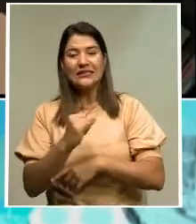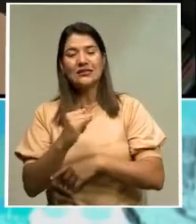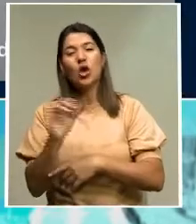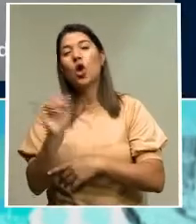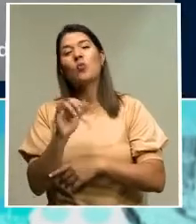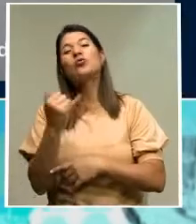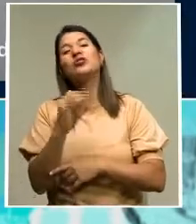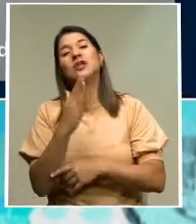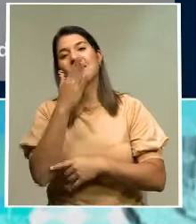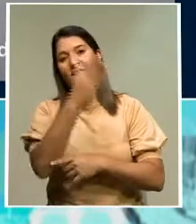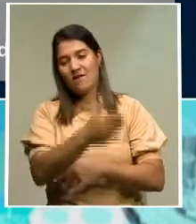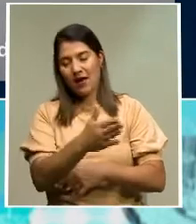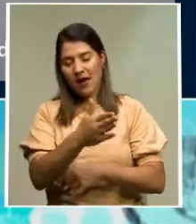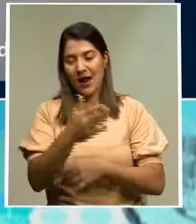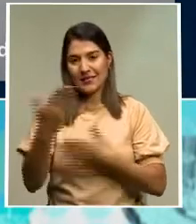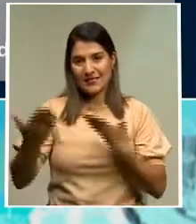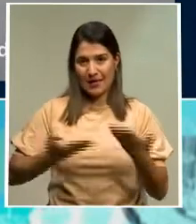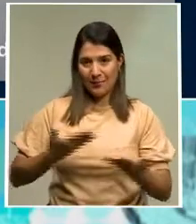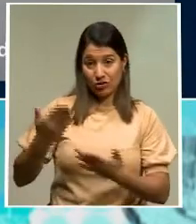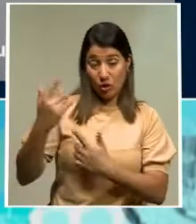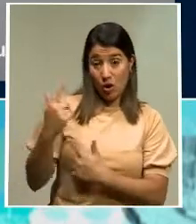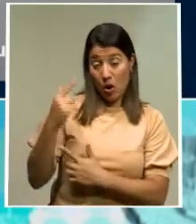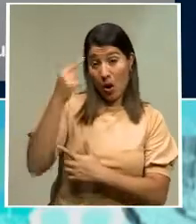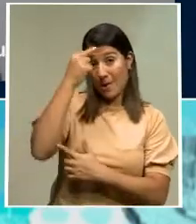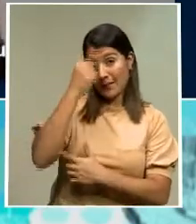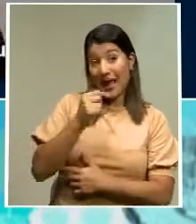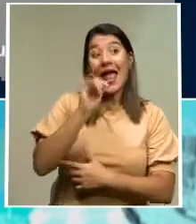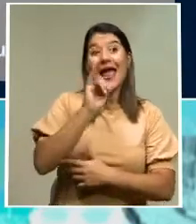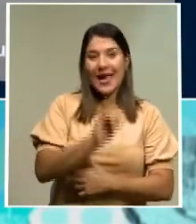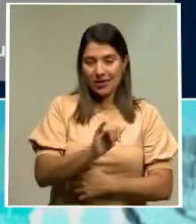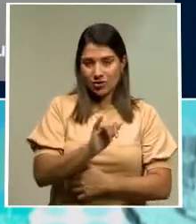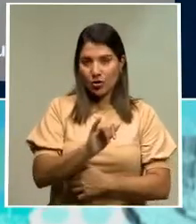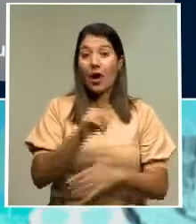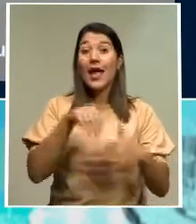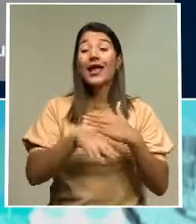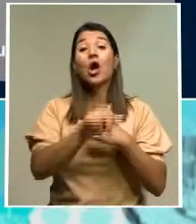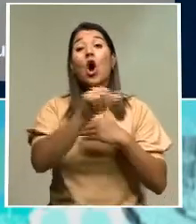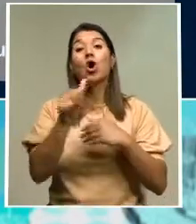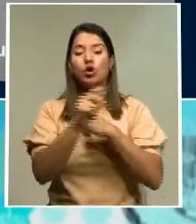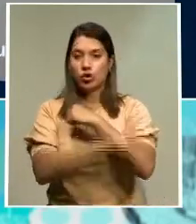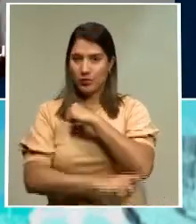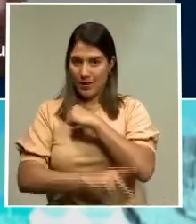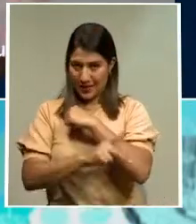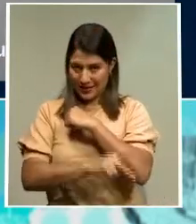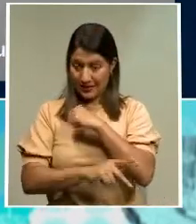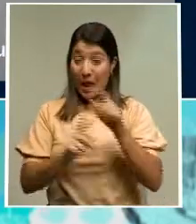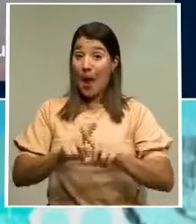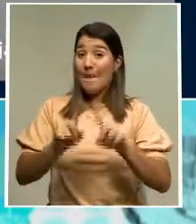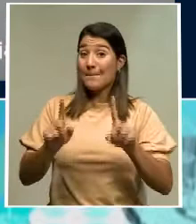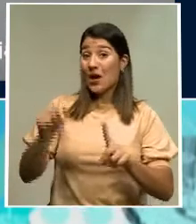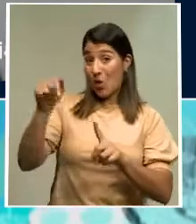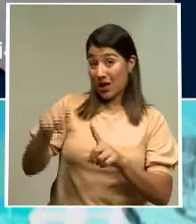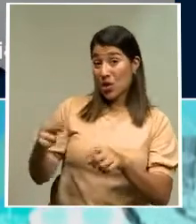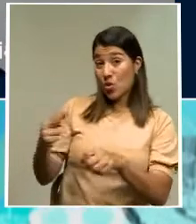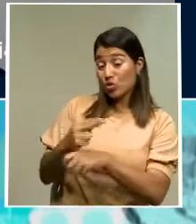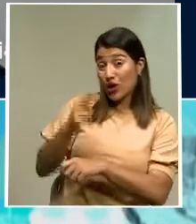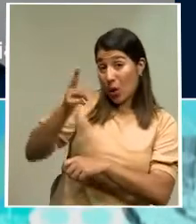lo que es objeción de conciencia como tal en otros países. Acá ahora se utilizó o